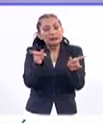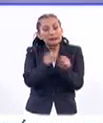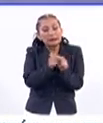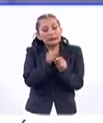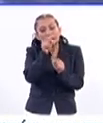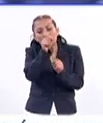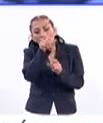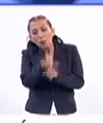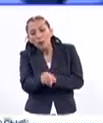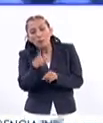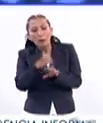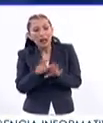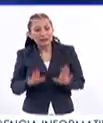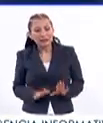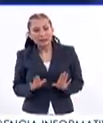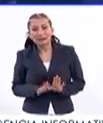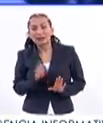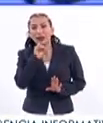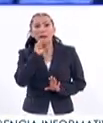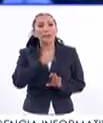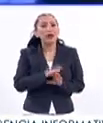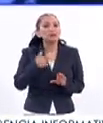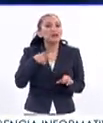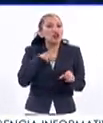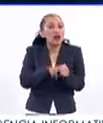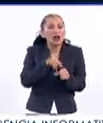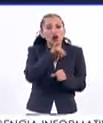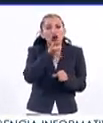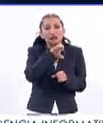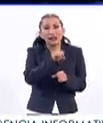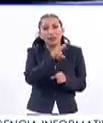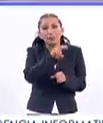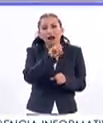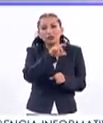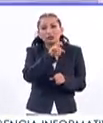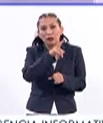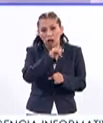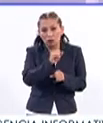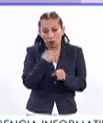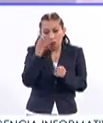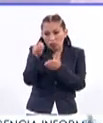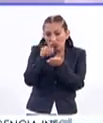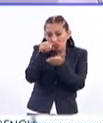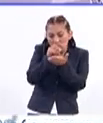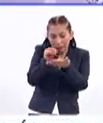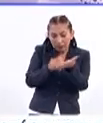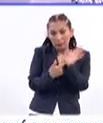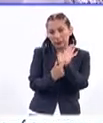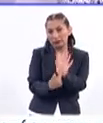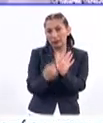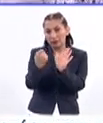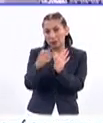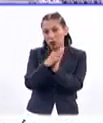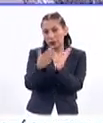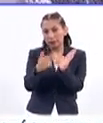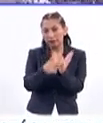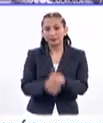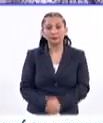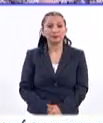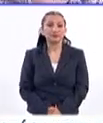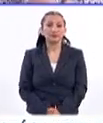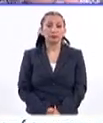sintéticos, que fueran como más característicos e incluso más personales de José Vasconcelos, y es lo que queremos presentarle nosotros al